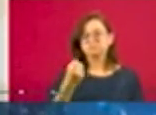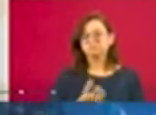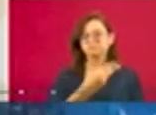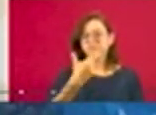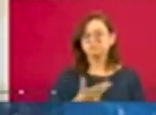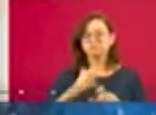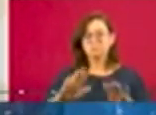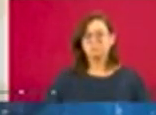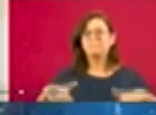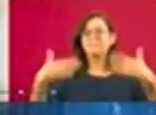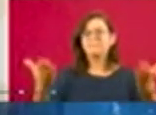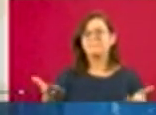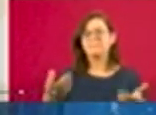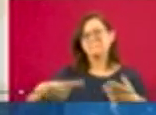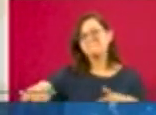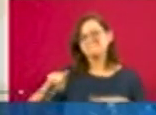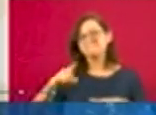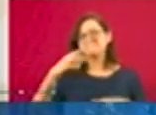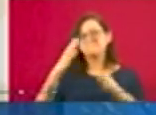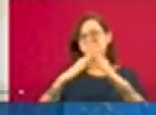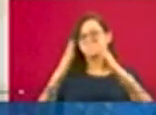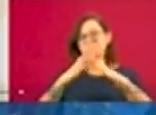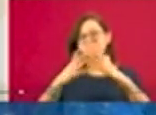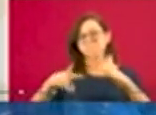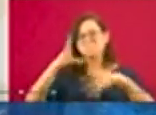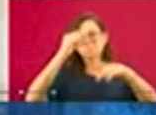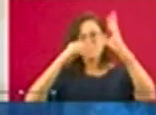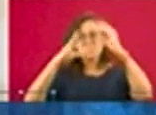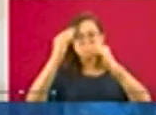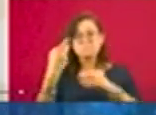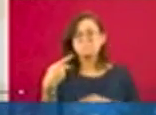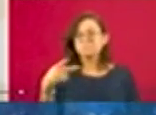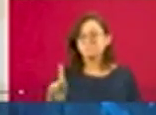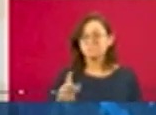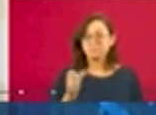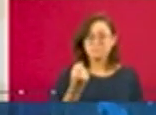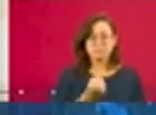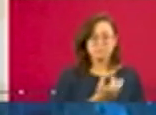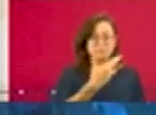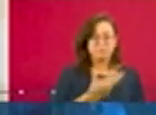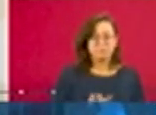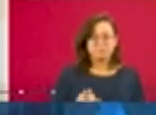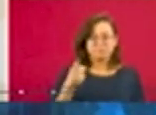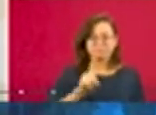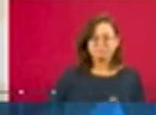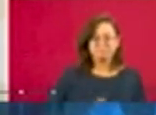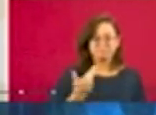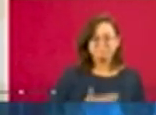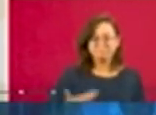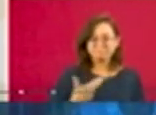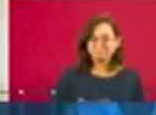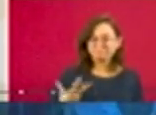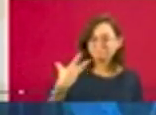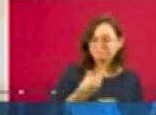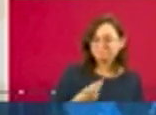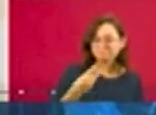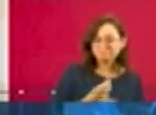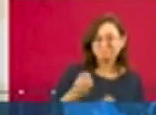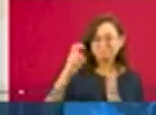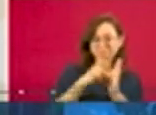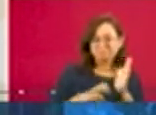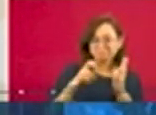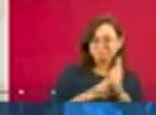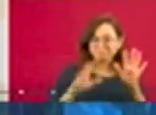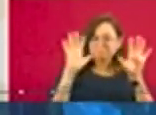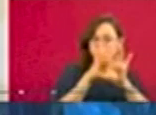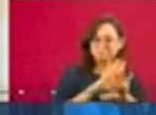es televisión, en otros, cuando se puede, es internet, en algunos otros es la radio. Los problemas